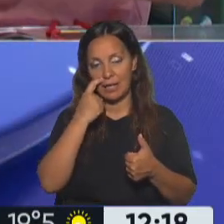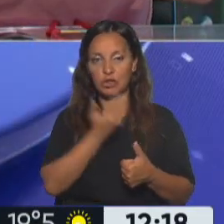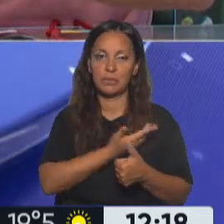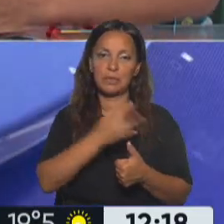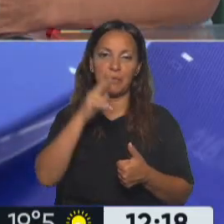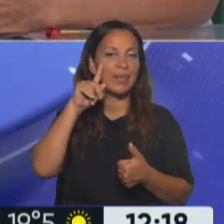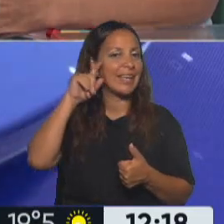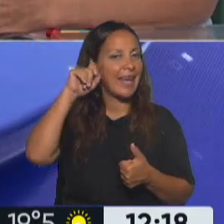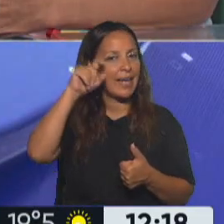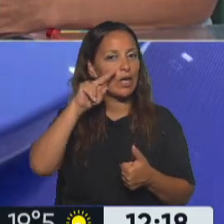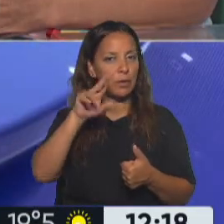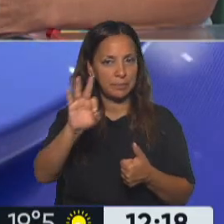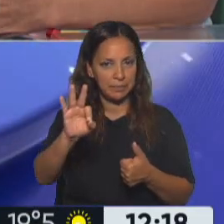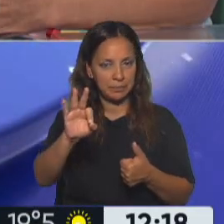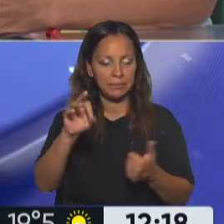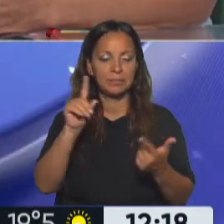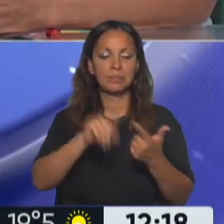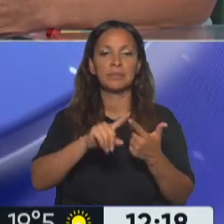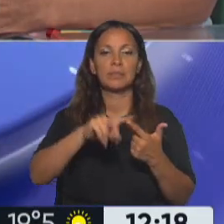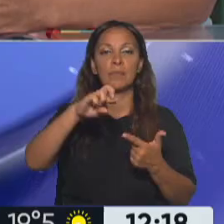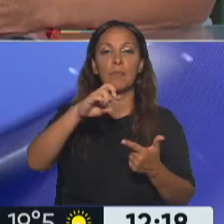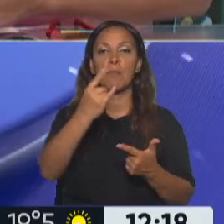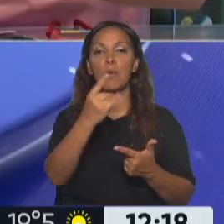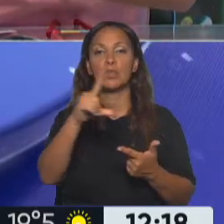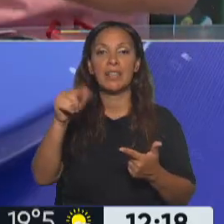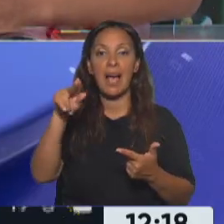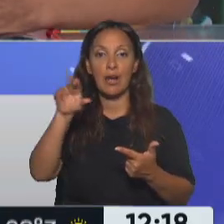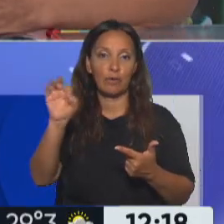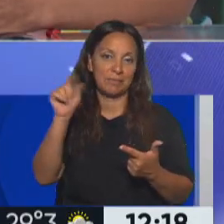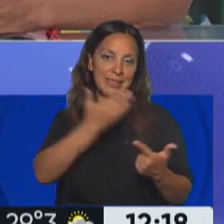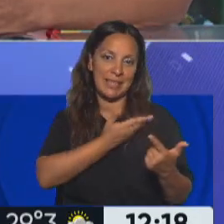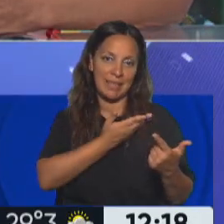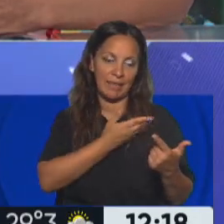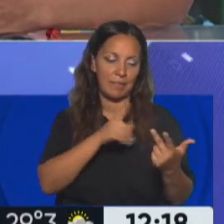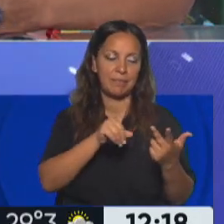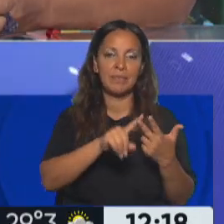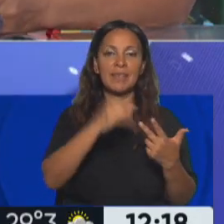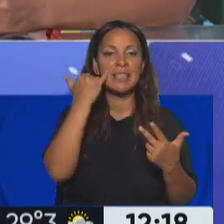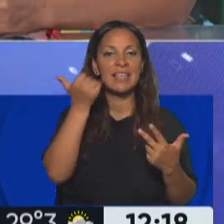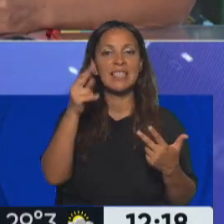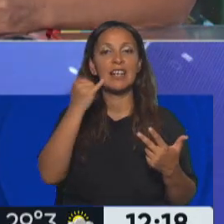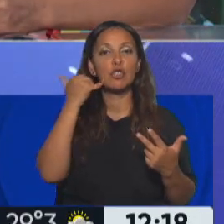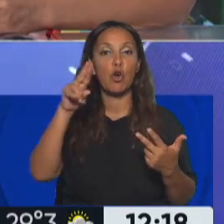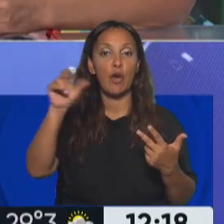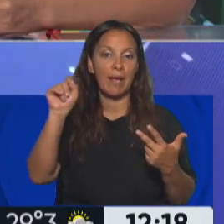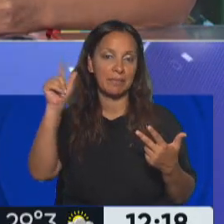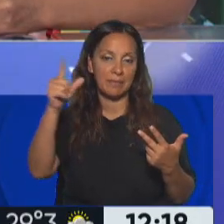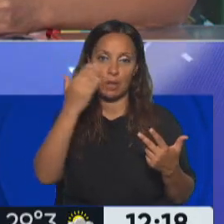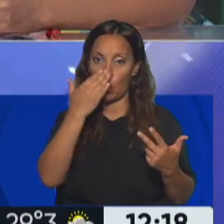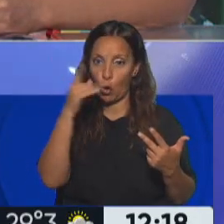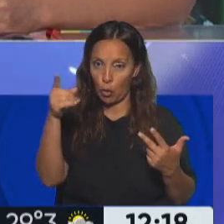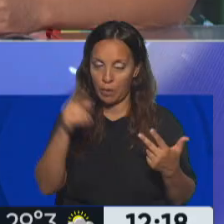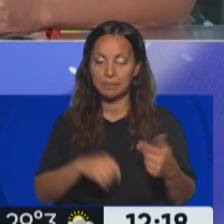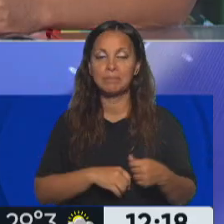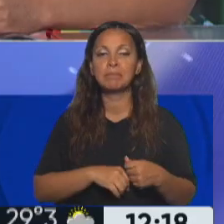Frigerio, Maximiliano Puyaro de Santa Fe y Martín Yarlora de Córdoba. Y ahora se le suma otra